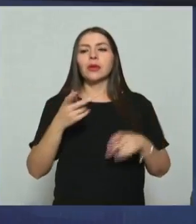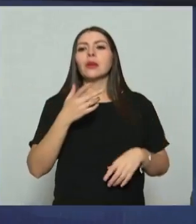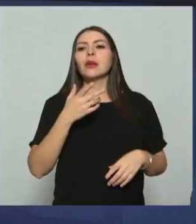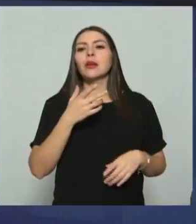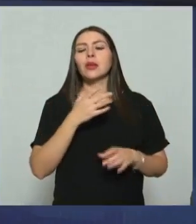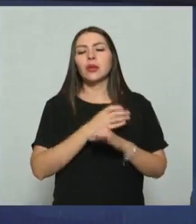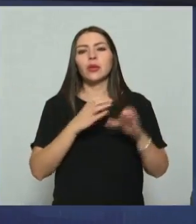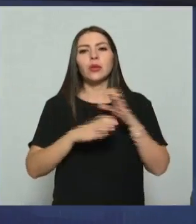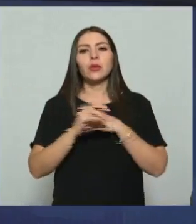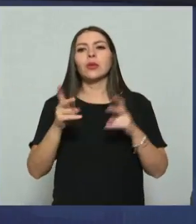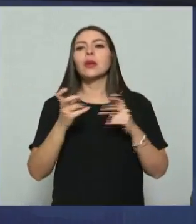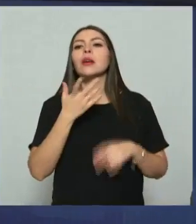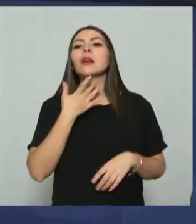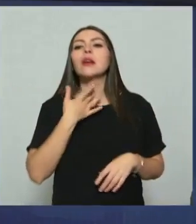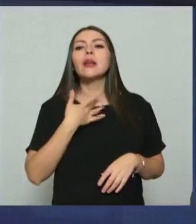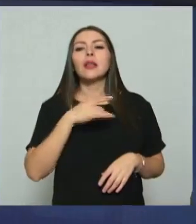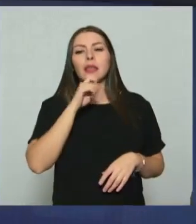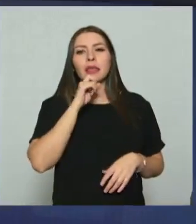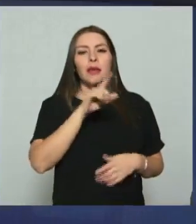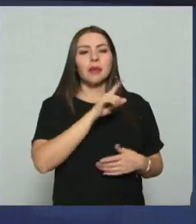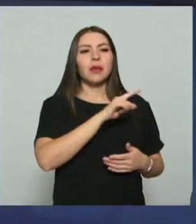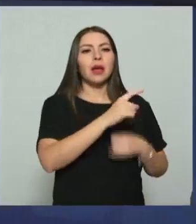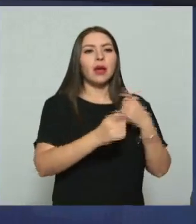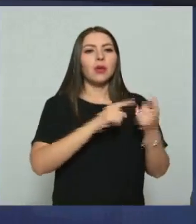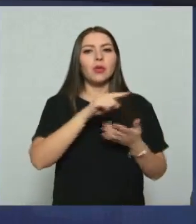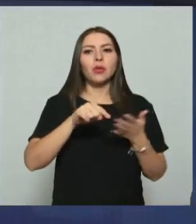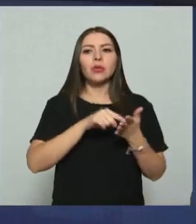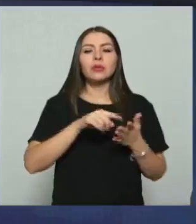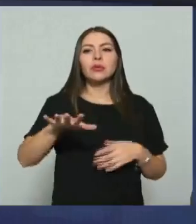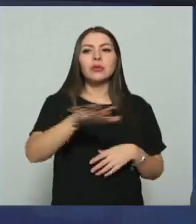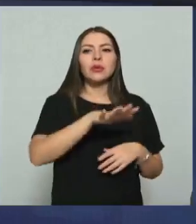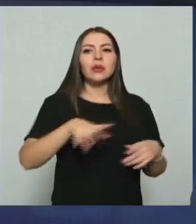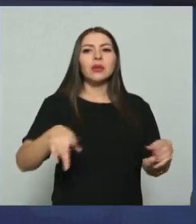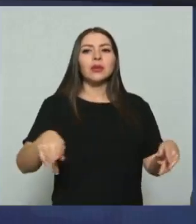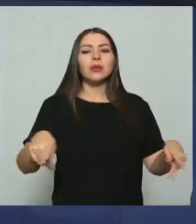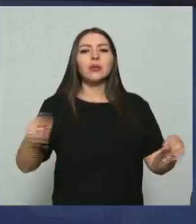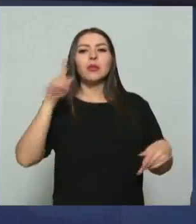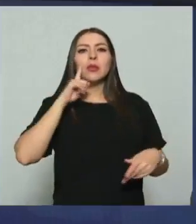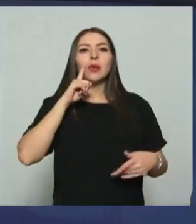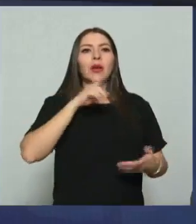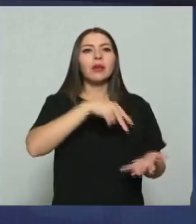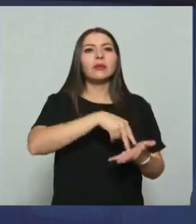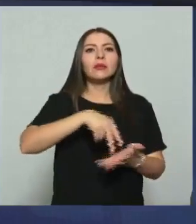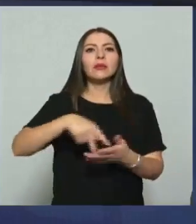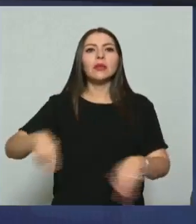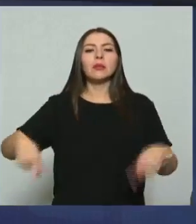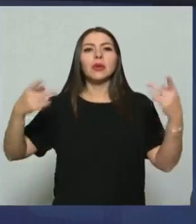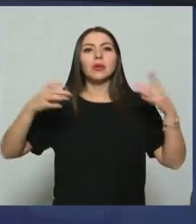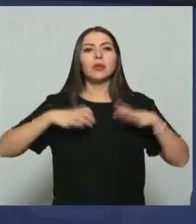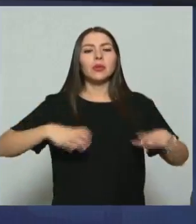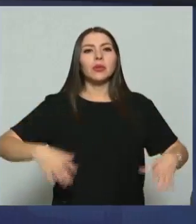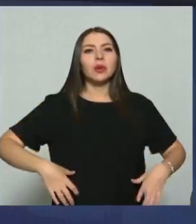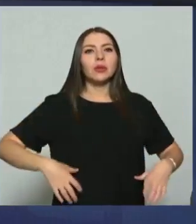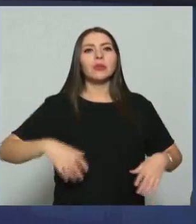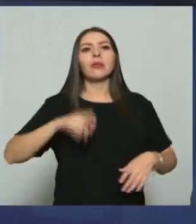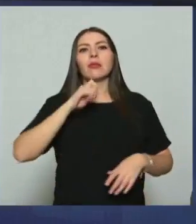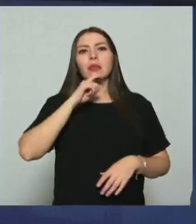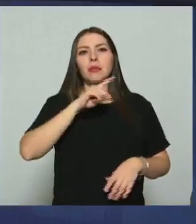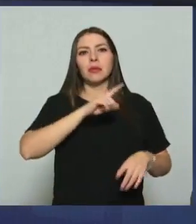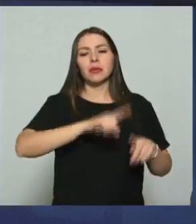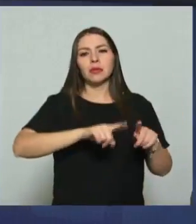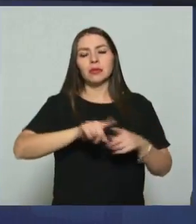detenido también y limpiado zonas donde se ejercía la prostitución. Puede seguir habiendo, desde luego.